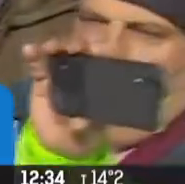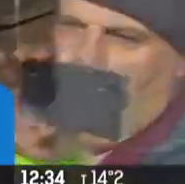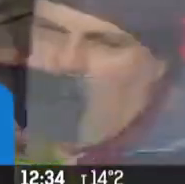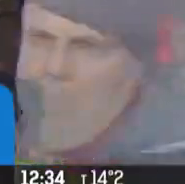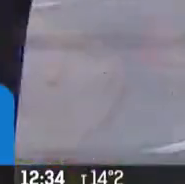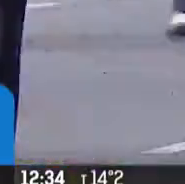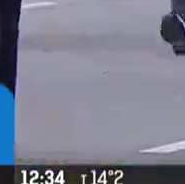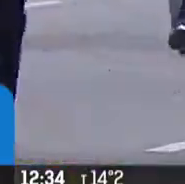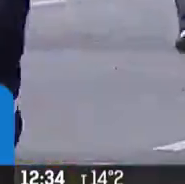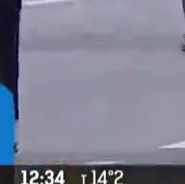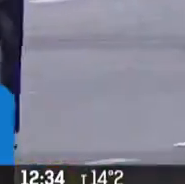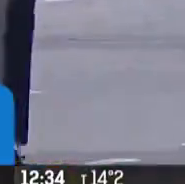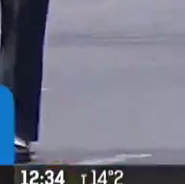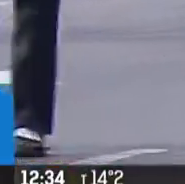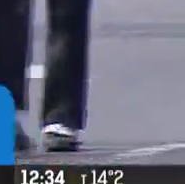y